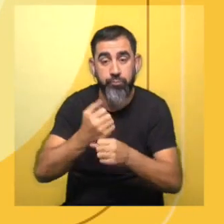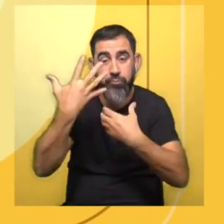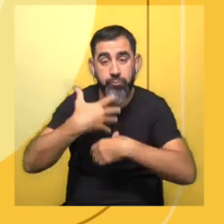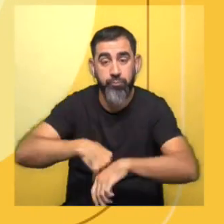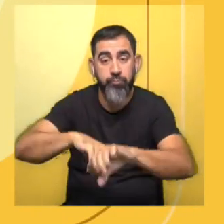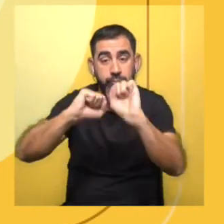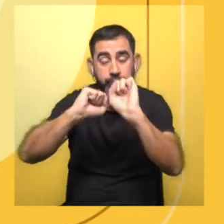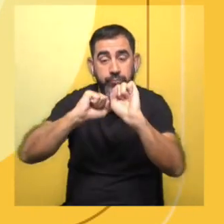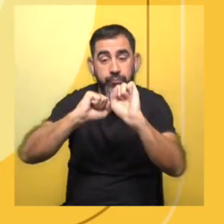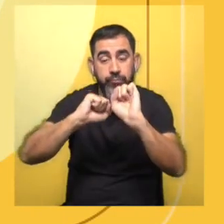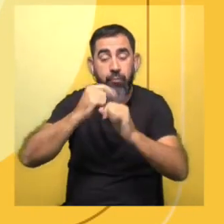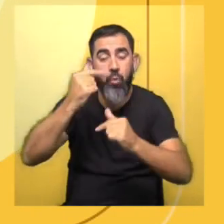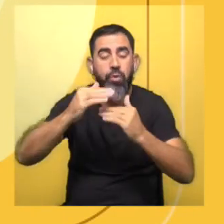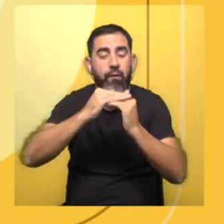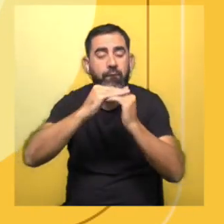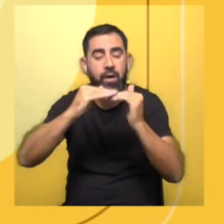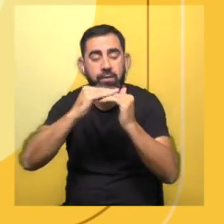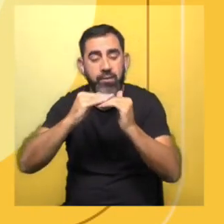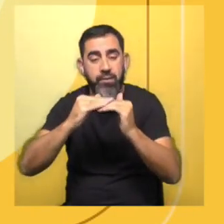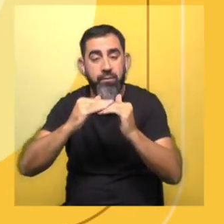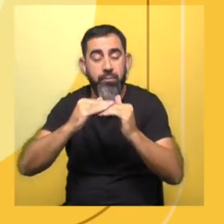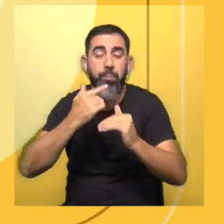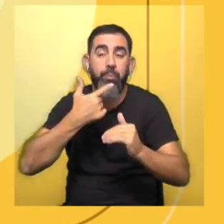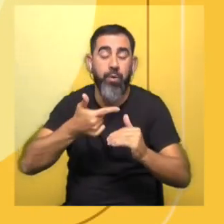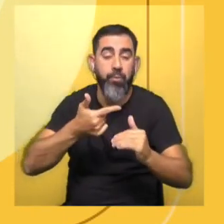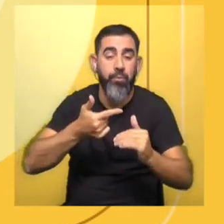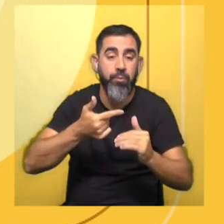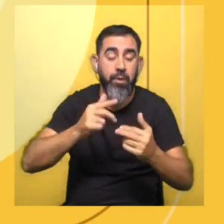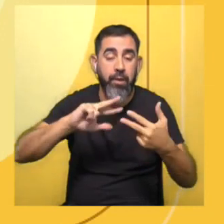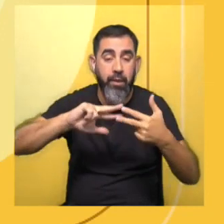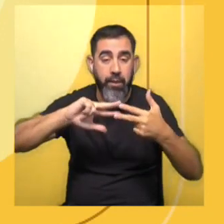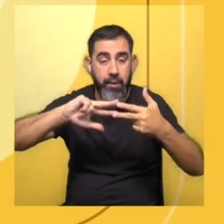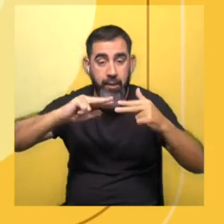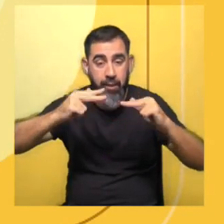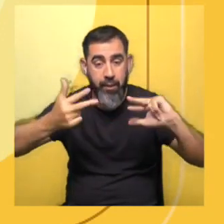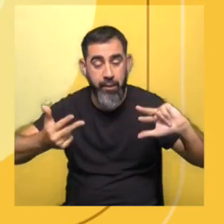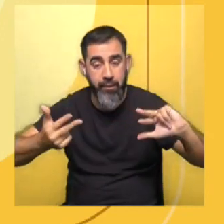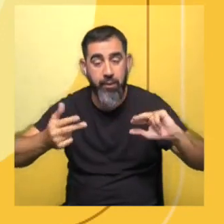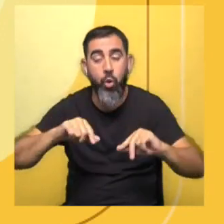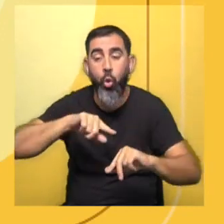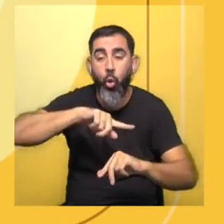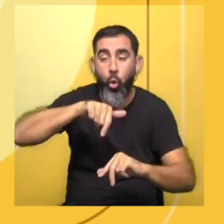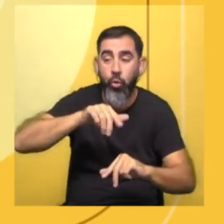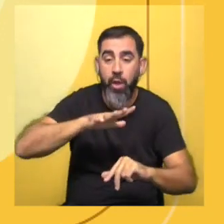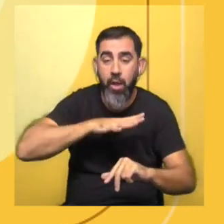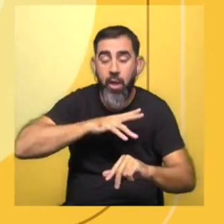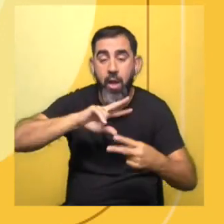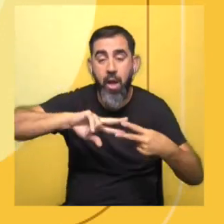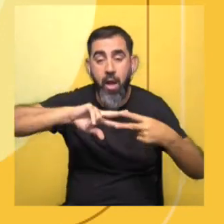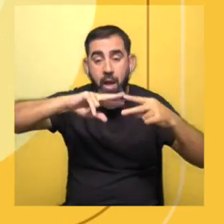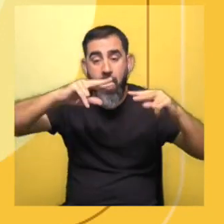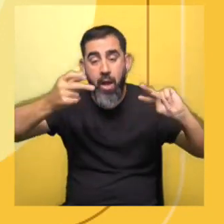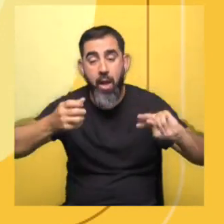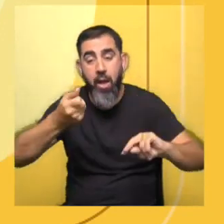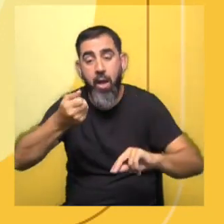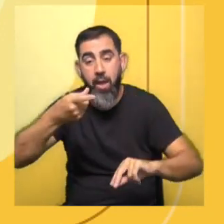por supuesto, cosas básicas como, bueno, la genética, las bases, dónde estaba ubicado el ADN en el núcleo.